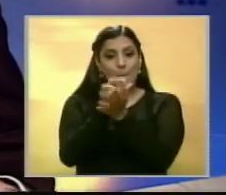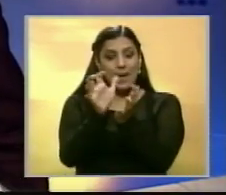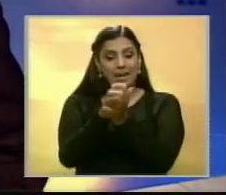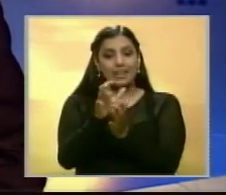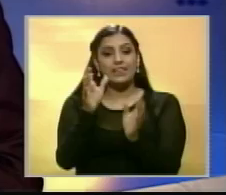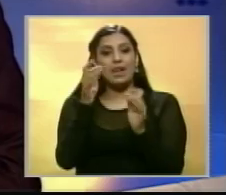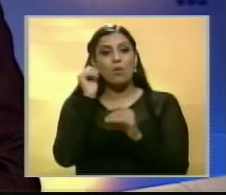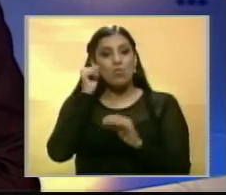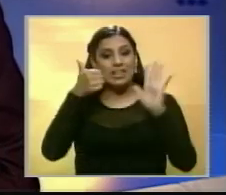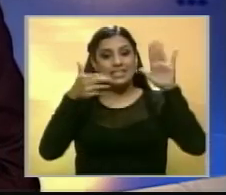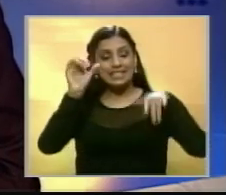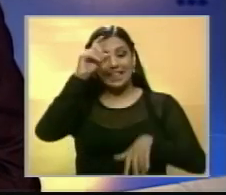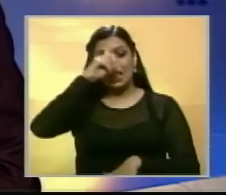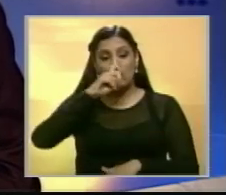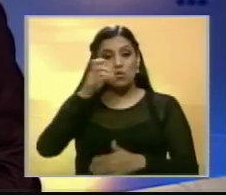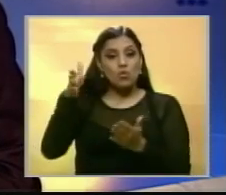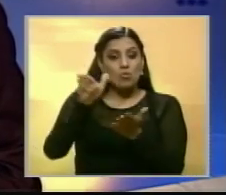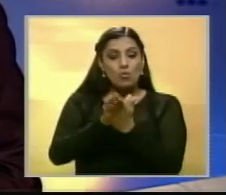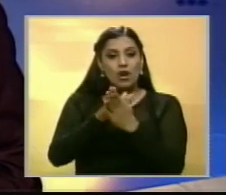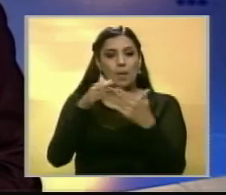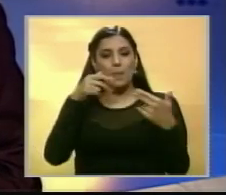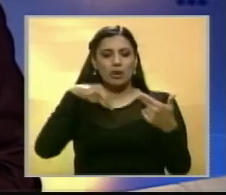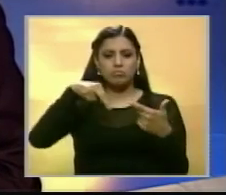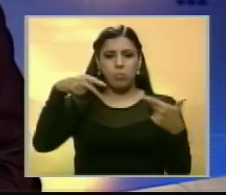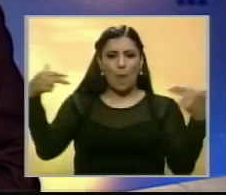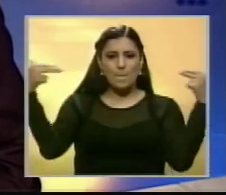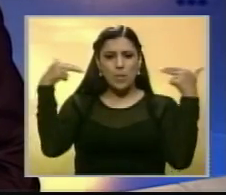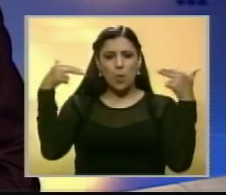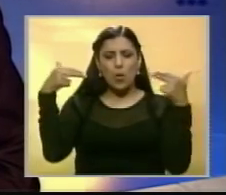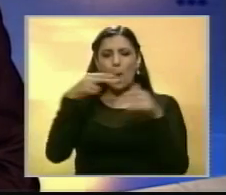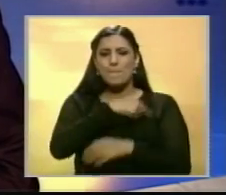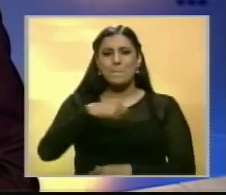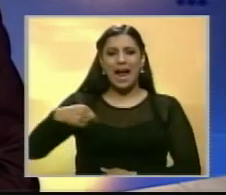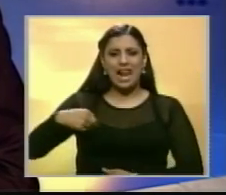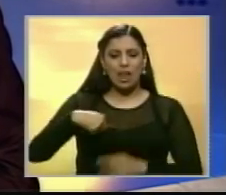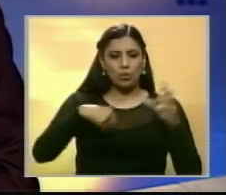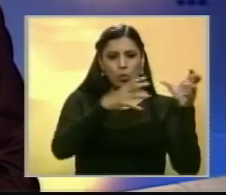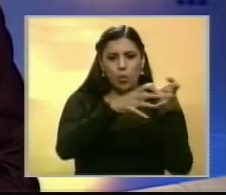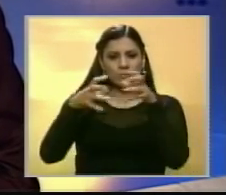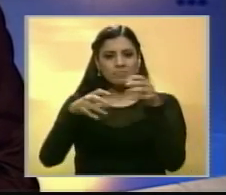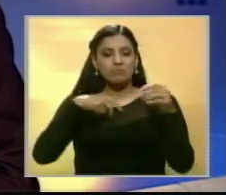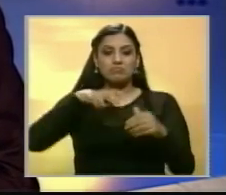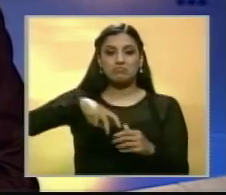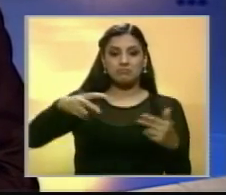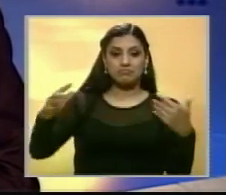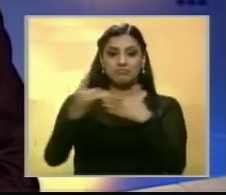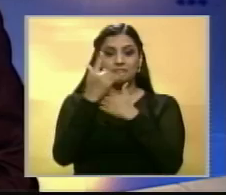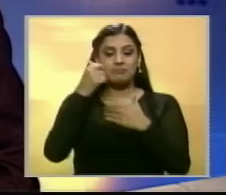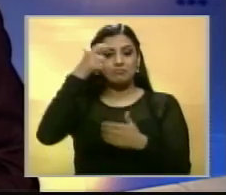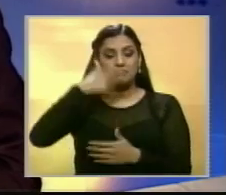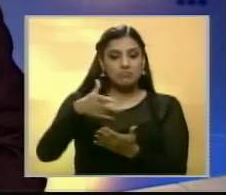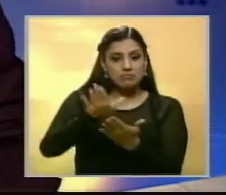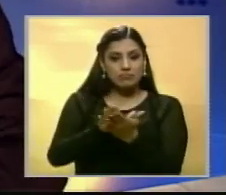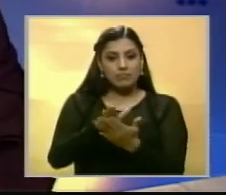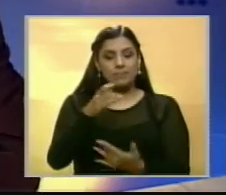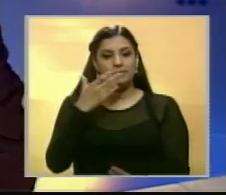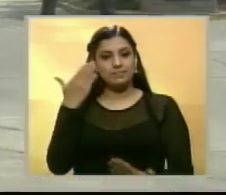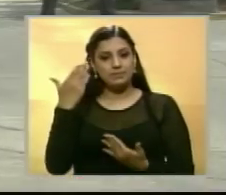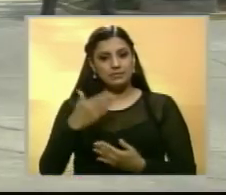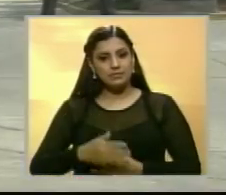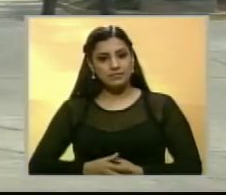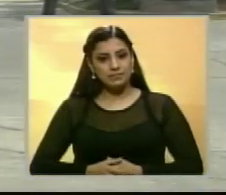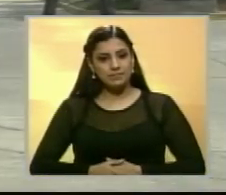una sexagenaria murió al quedar atrapada en la línea de fuego durante una riña que se registró en el municipio Mariño. María Marcano tiene los